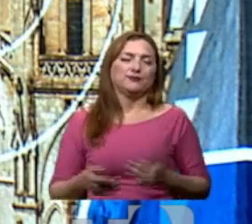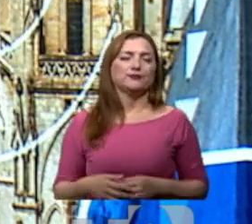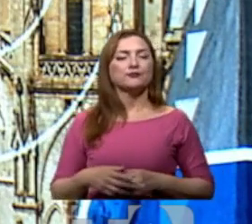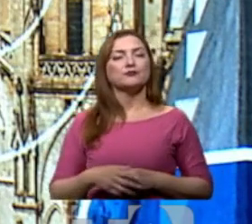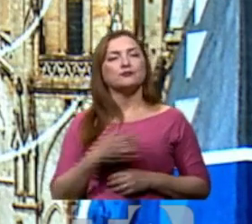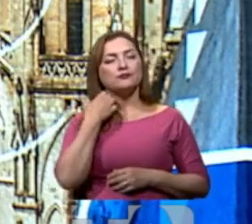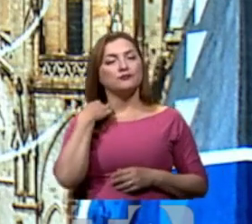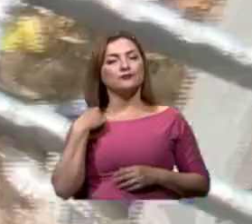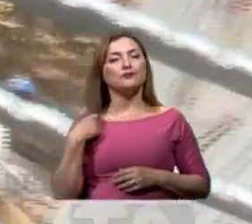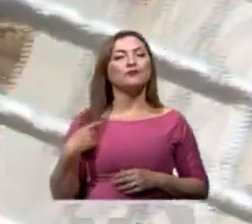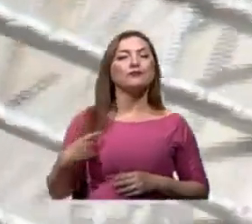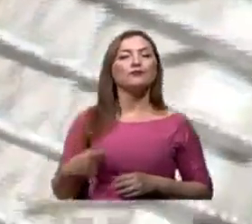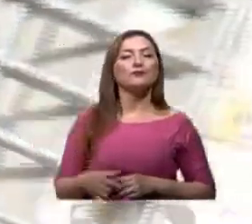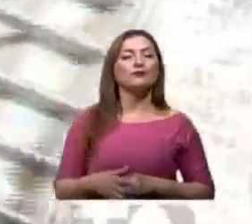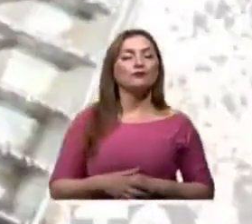invernal.